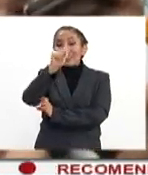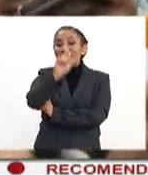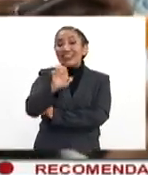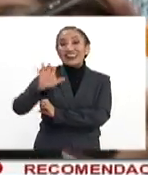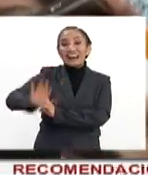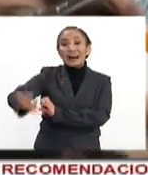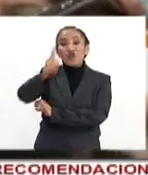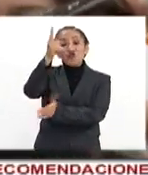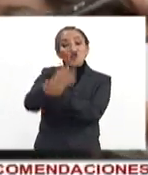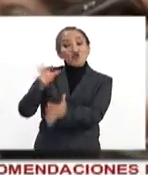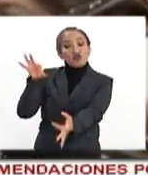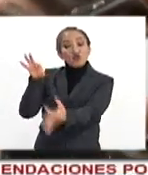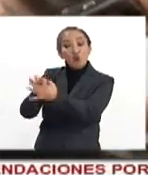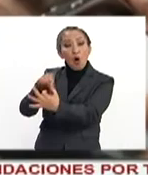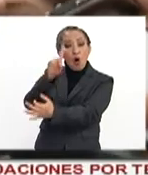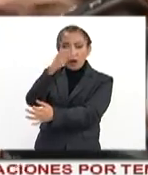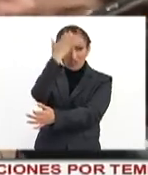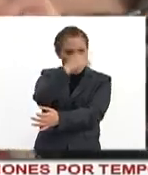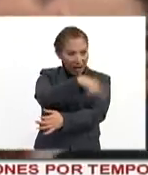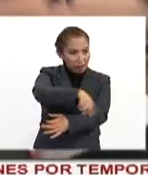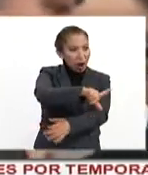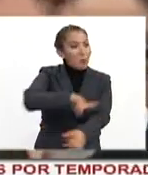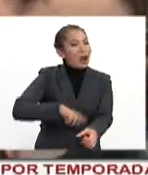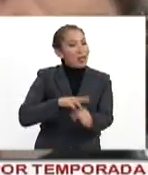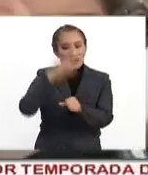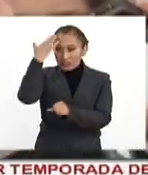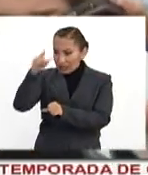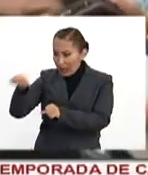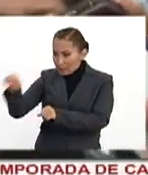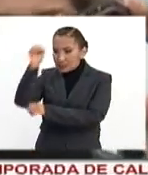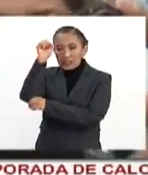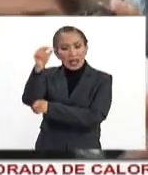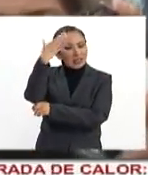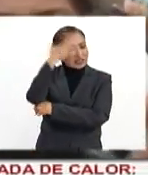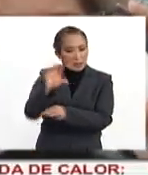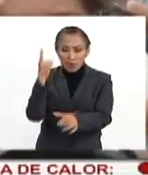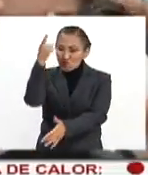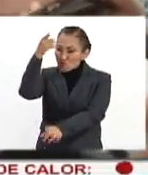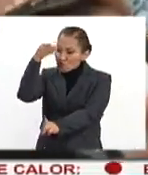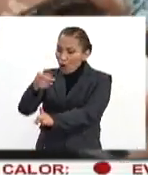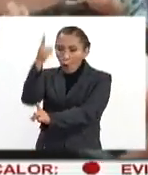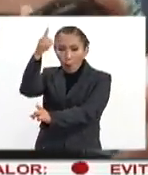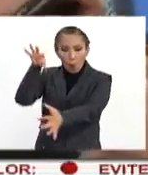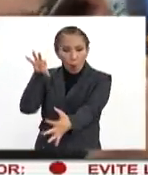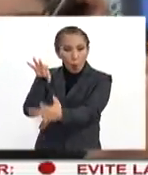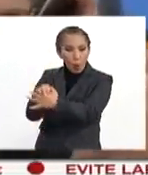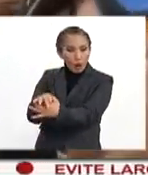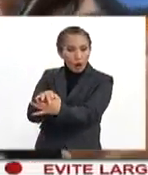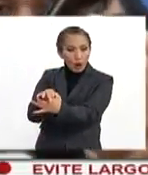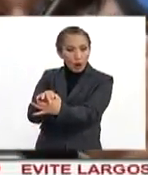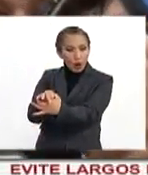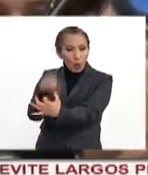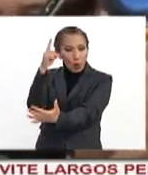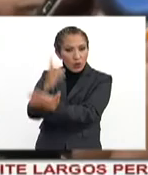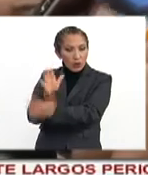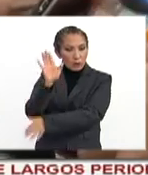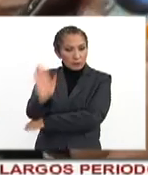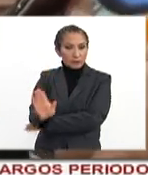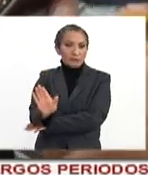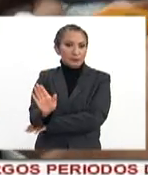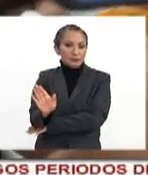de la Educación, eso lo saben todos los gobernadores, lo sabe todo el sindicato, es una negociación